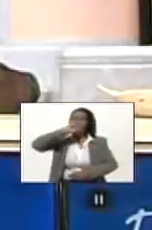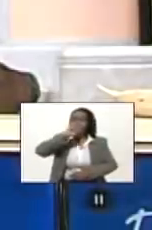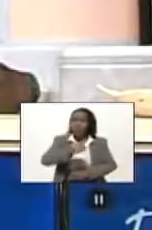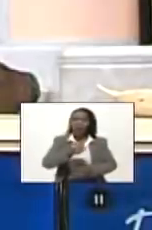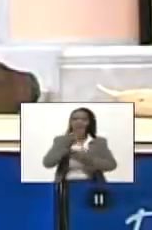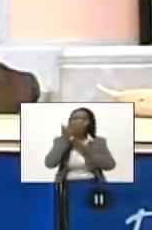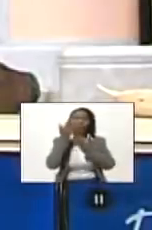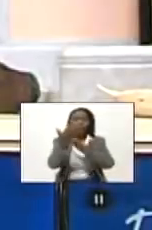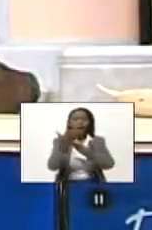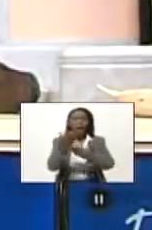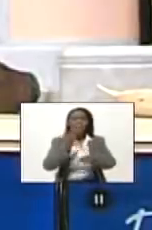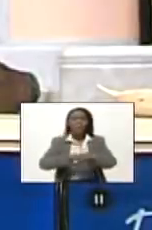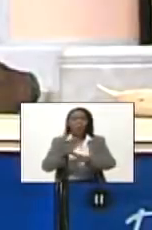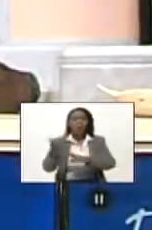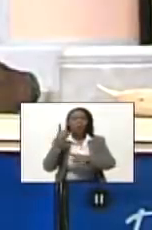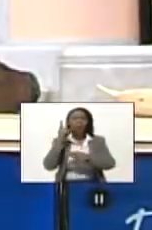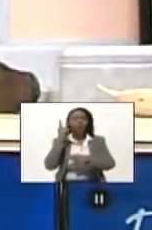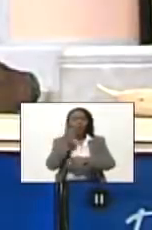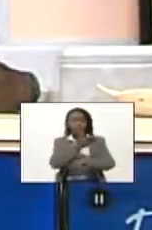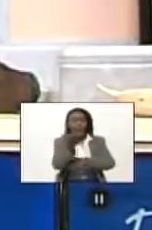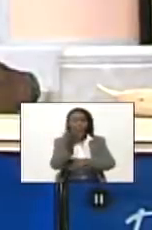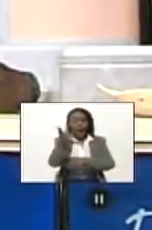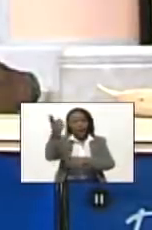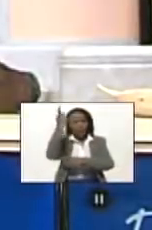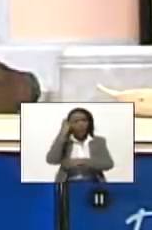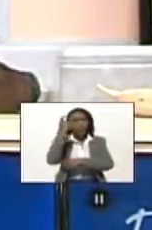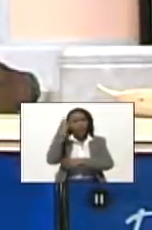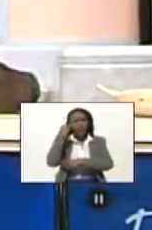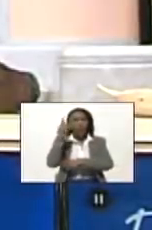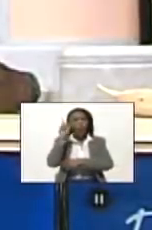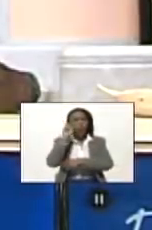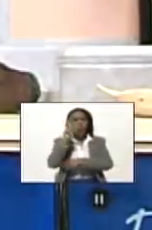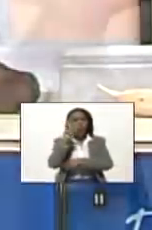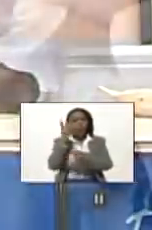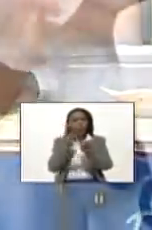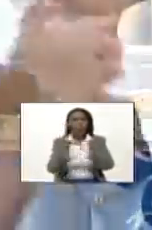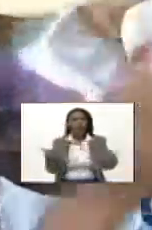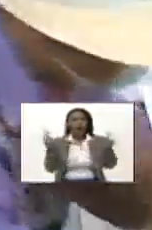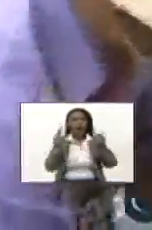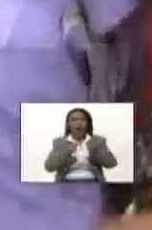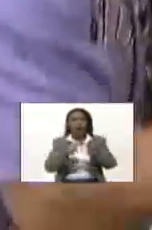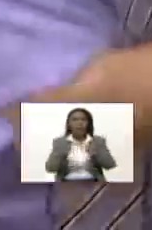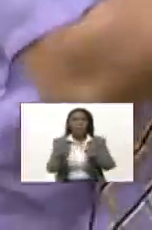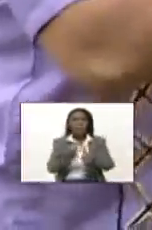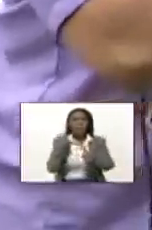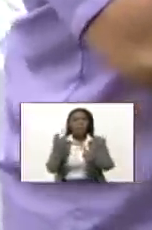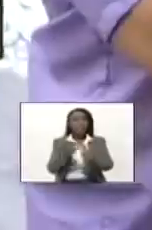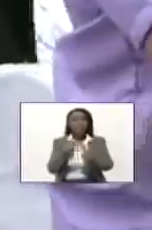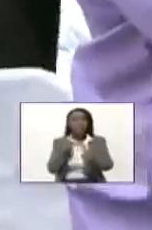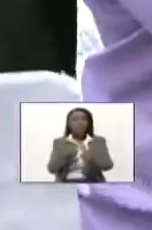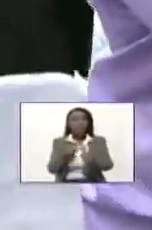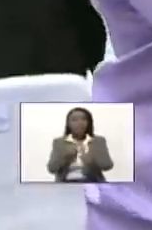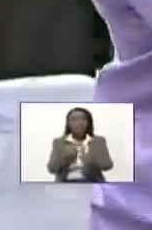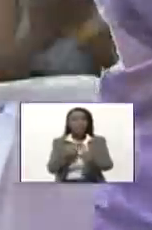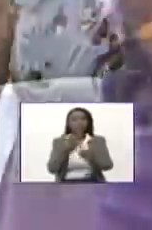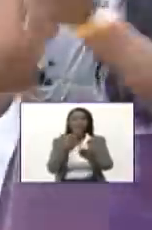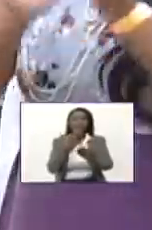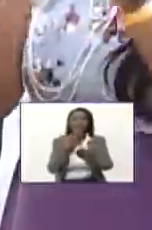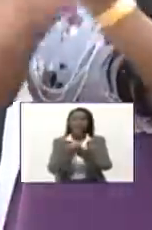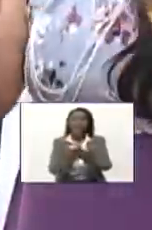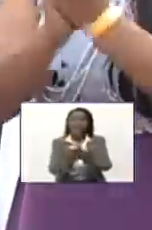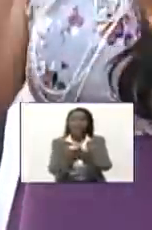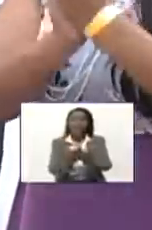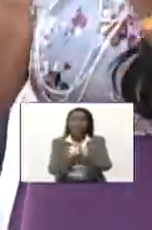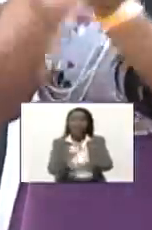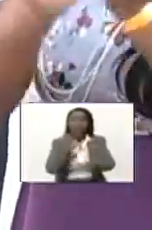a usted, porque nos han enseñado que uno de nuestros valores y nuestros principios es la gratitud.